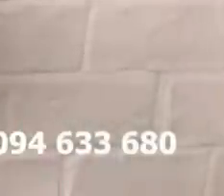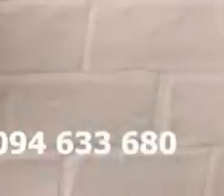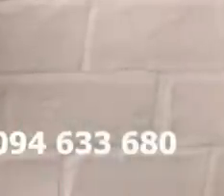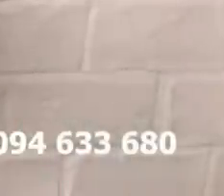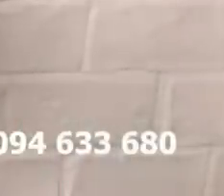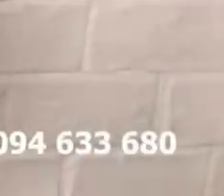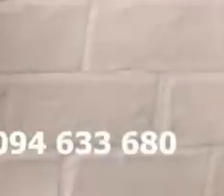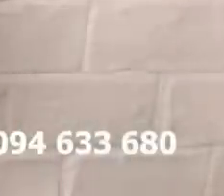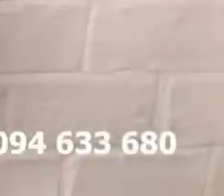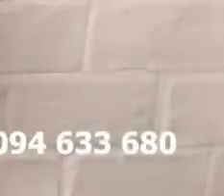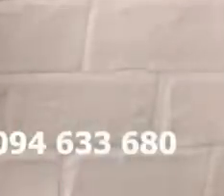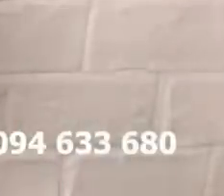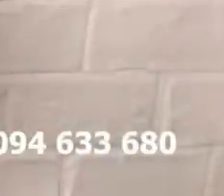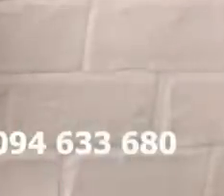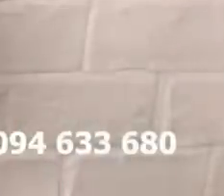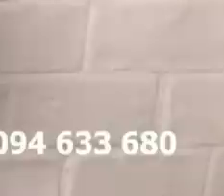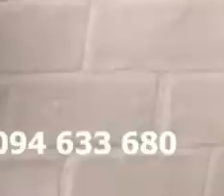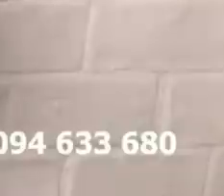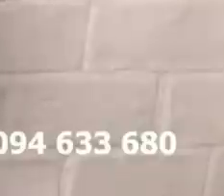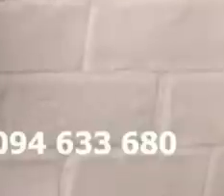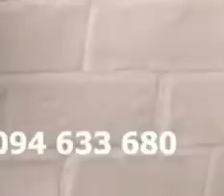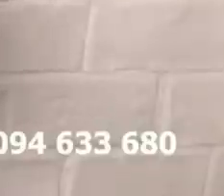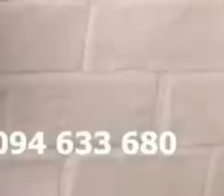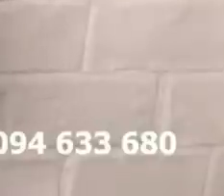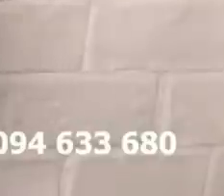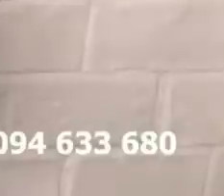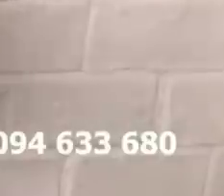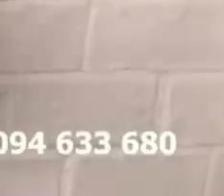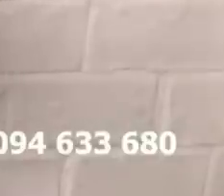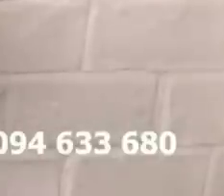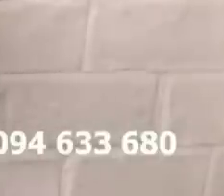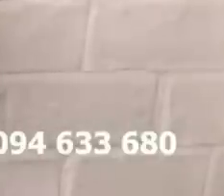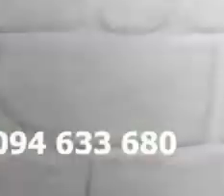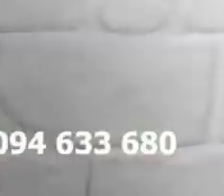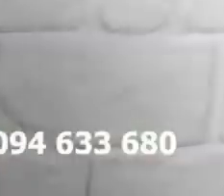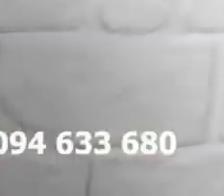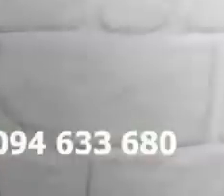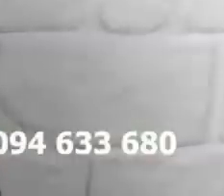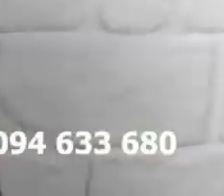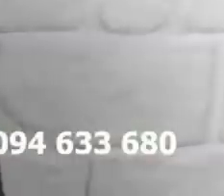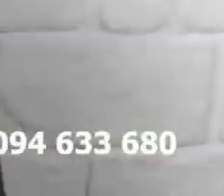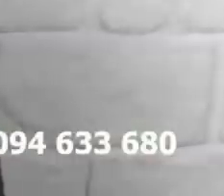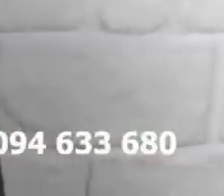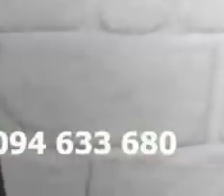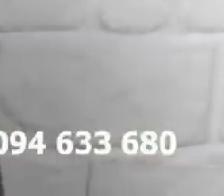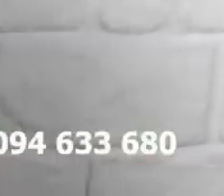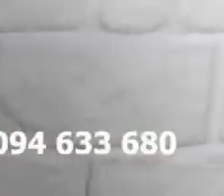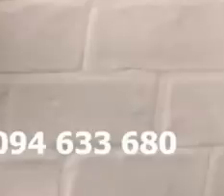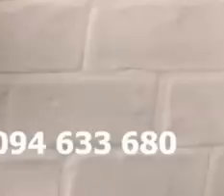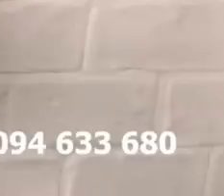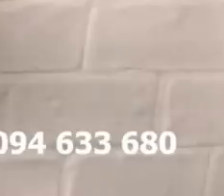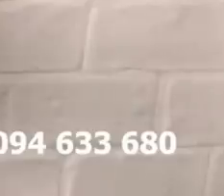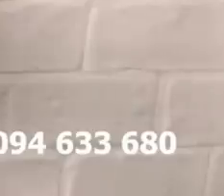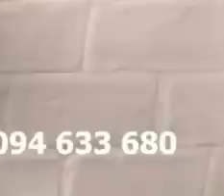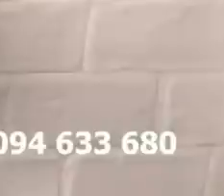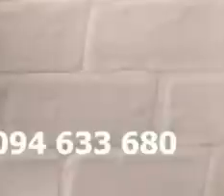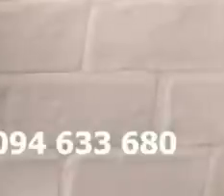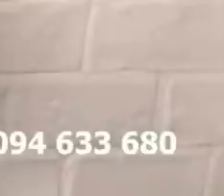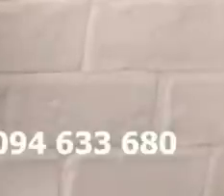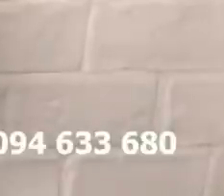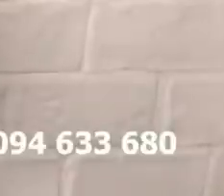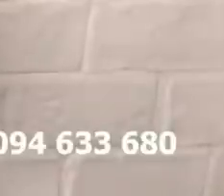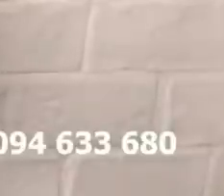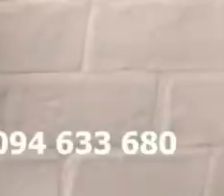Armando, diciendo que asumió en el Ministerio pero sin ganas, dan ganas de vomitar. Un tipo que admite